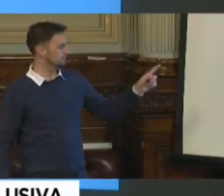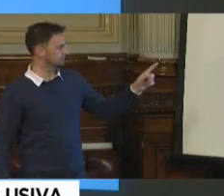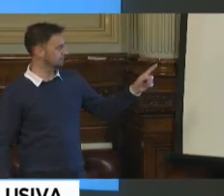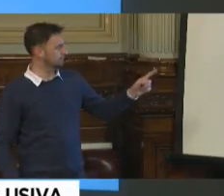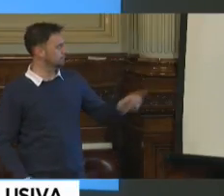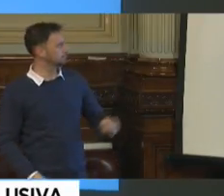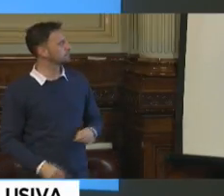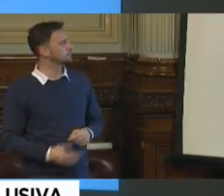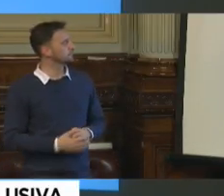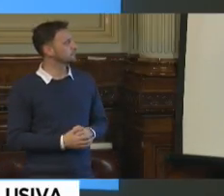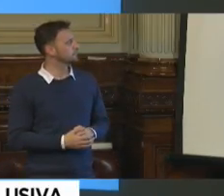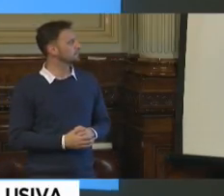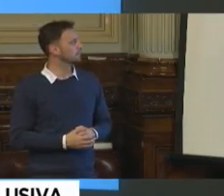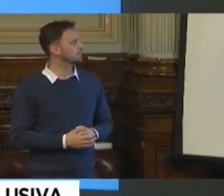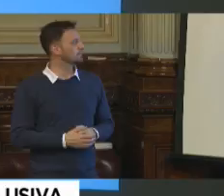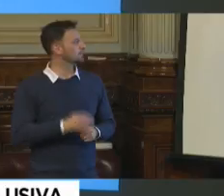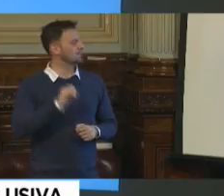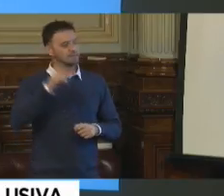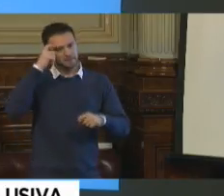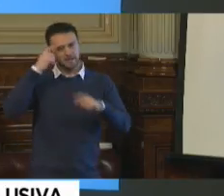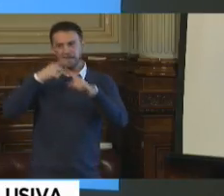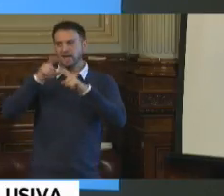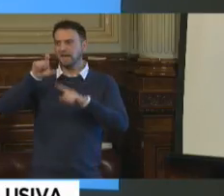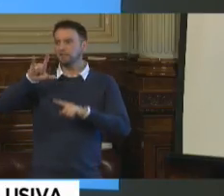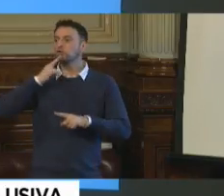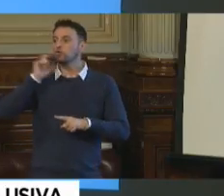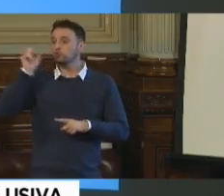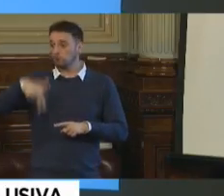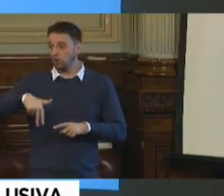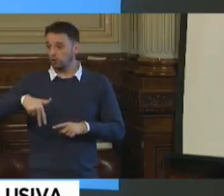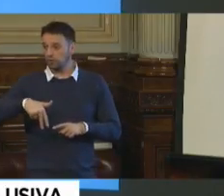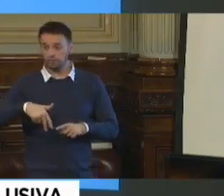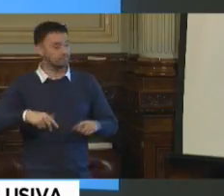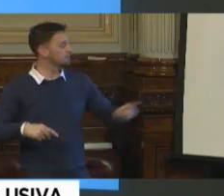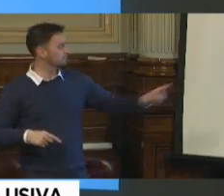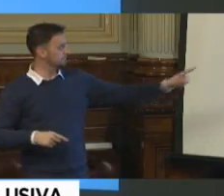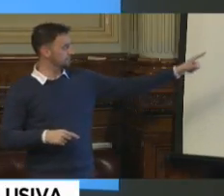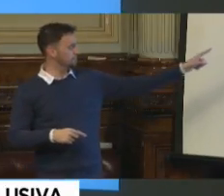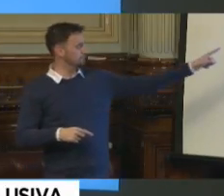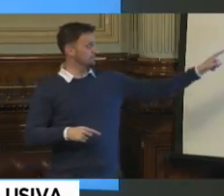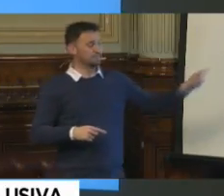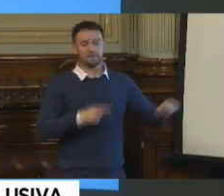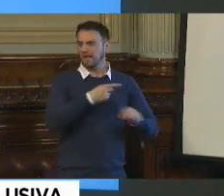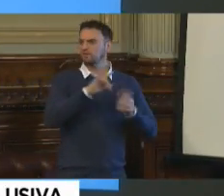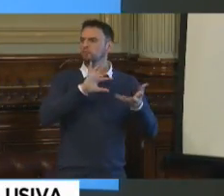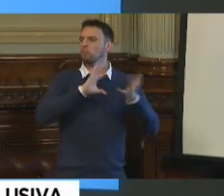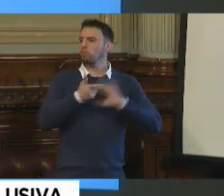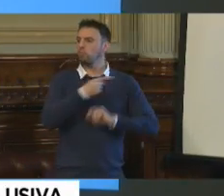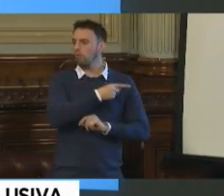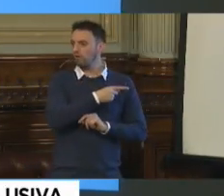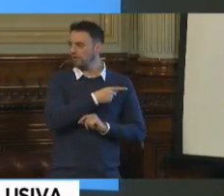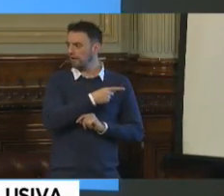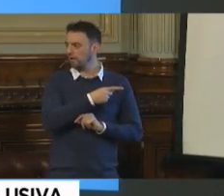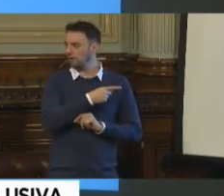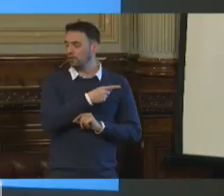discapacidad que es el modelo que se llama y de exclusión también conocido como modelo de prescindencia es el modelo que imperó en